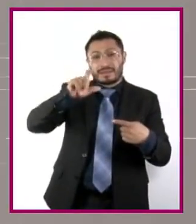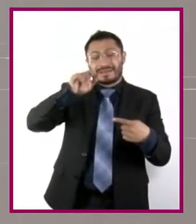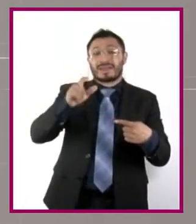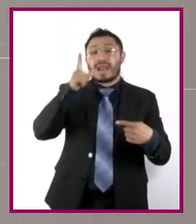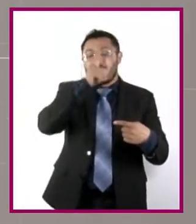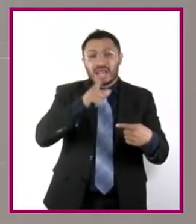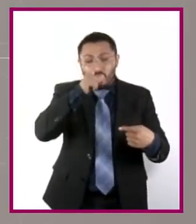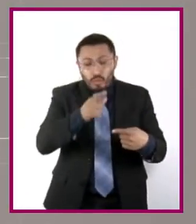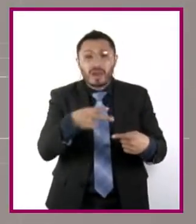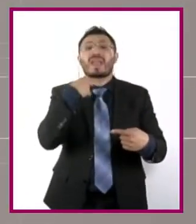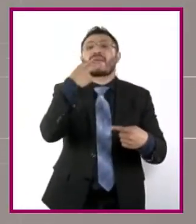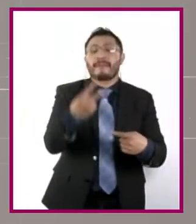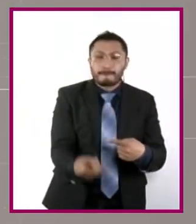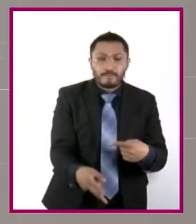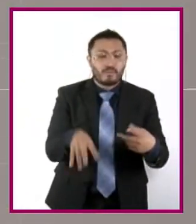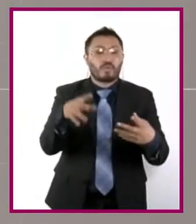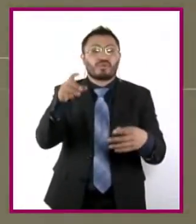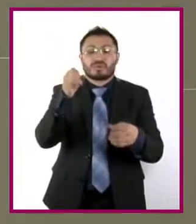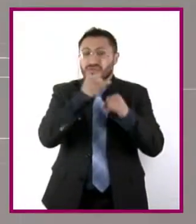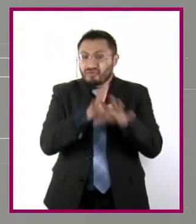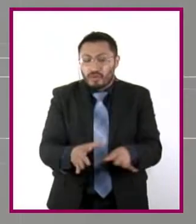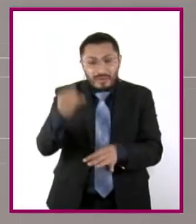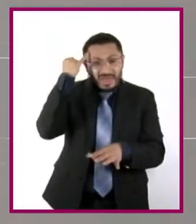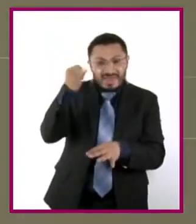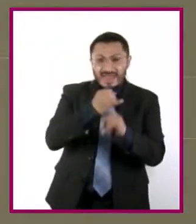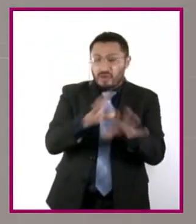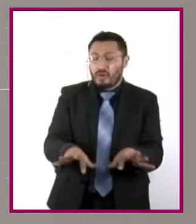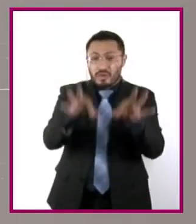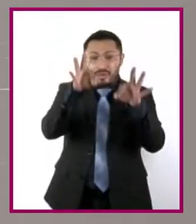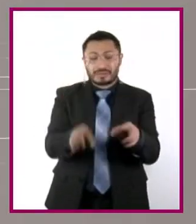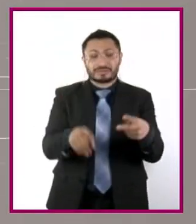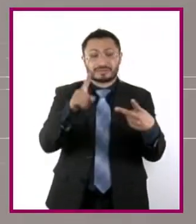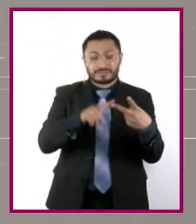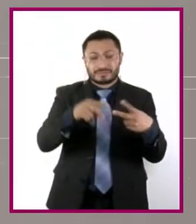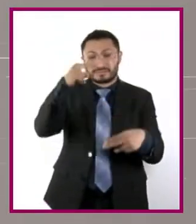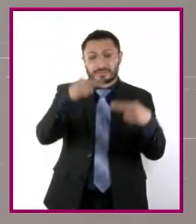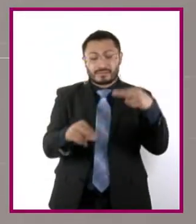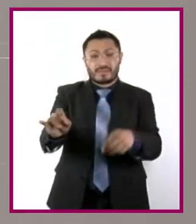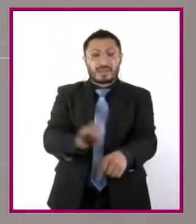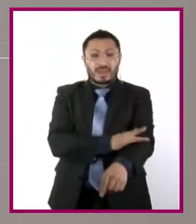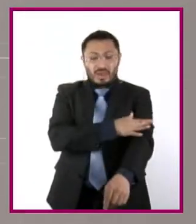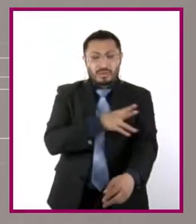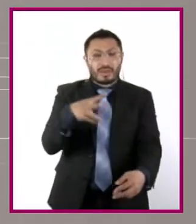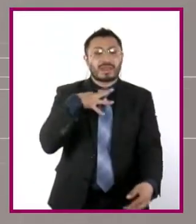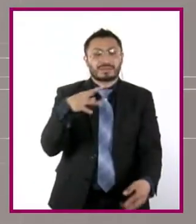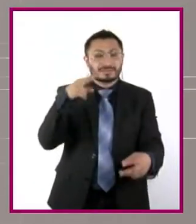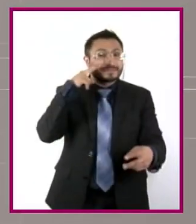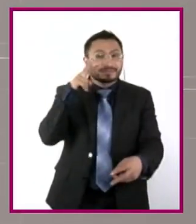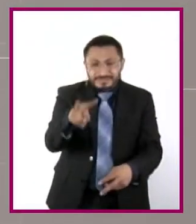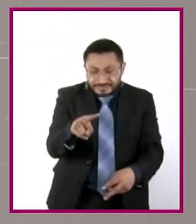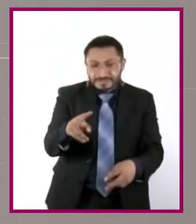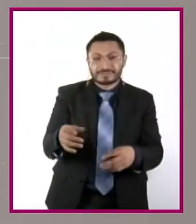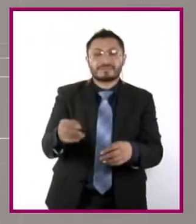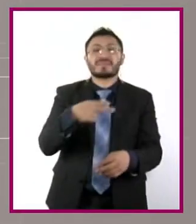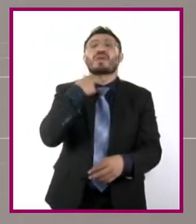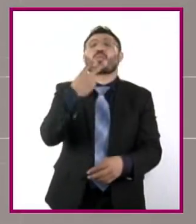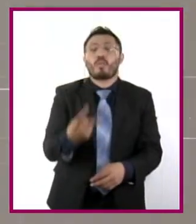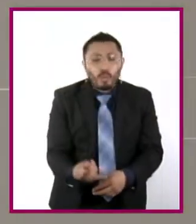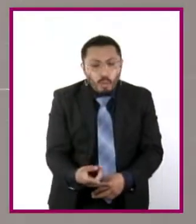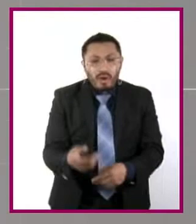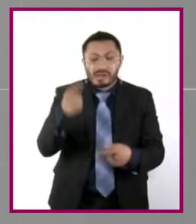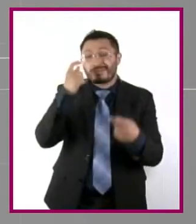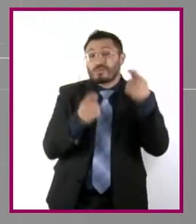los datos, las ideas y la información concreta. El nivel emocional se refiere a las miradas, el tono de voz, los gestos y